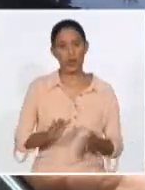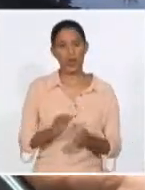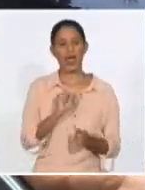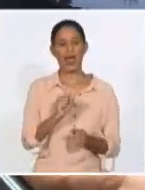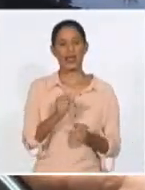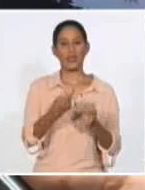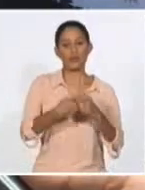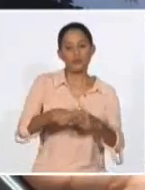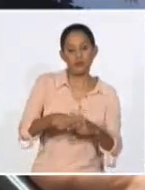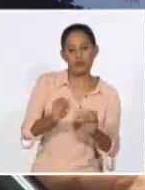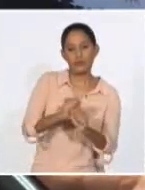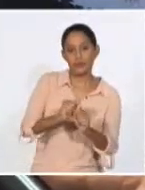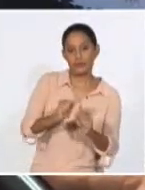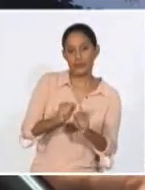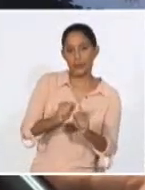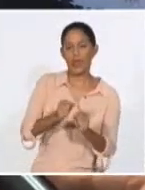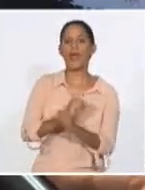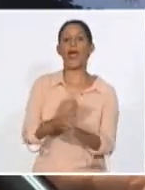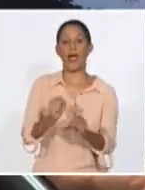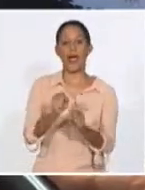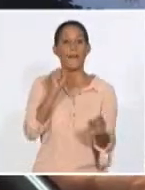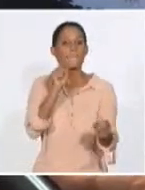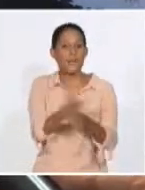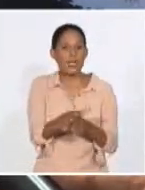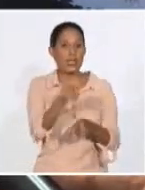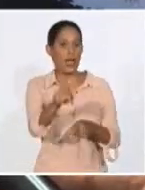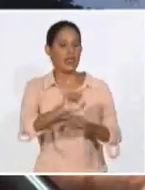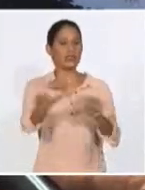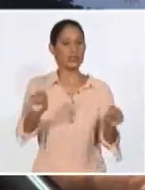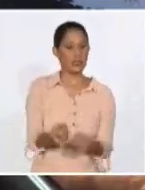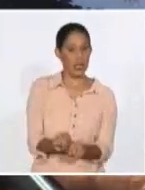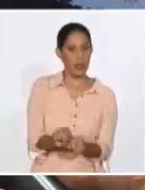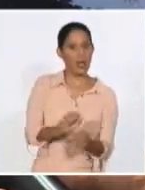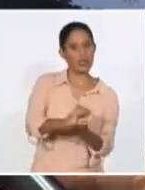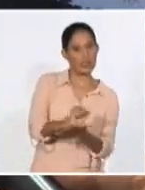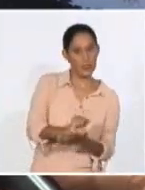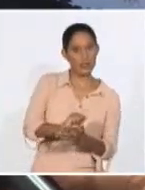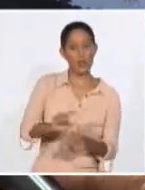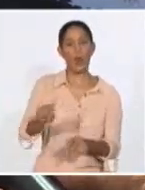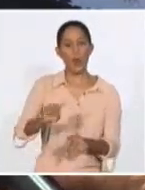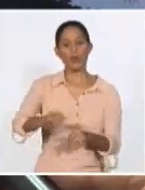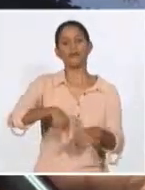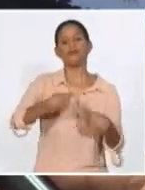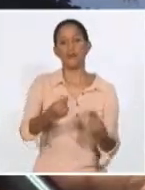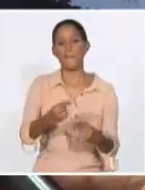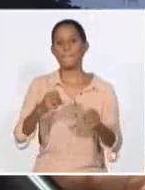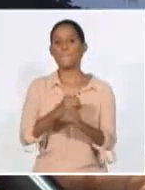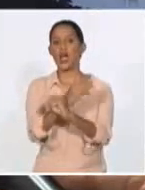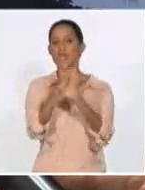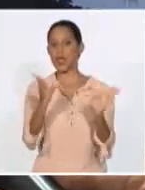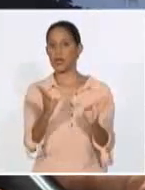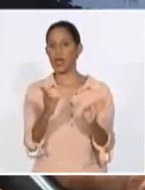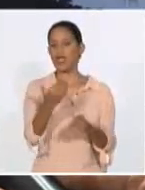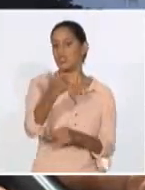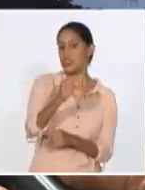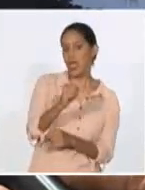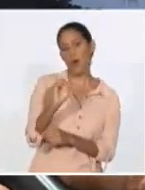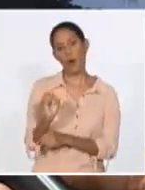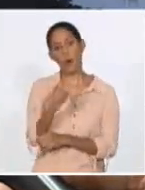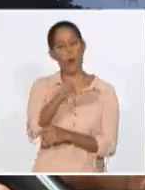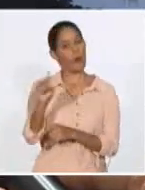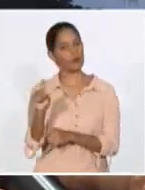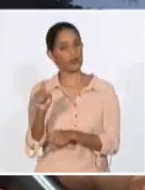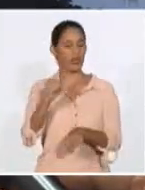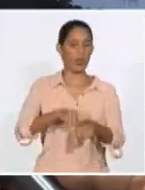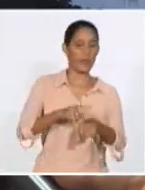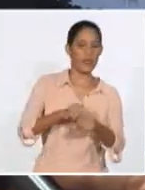para su en su entrada al sistema en el transcurso de la mañana de hoy aproximadamente 10:30 11 de la mañana quizás puede estar ya en en